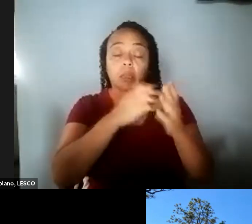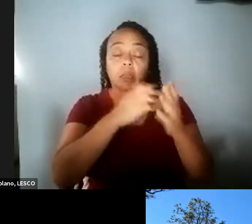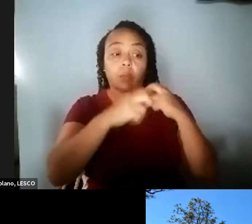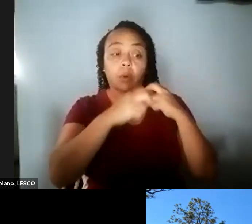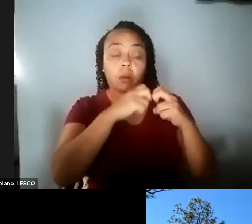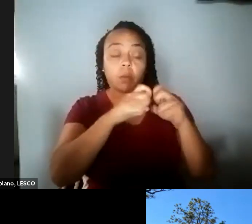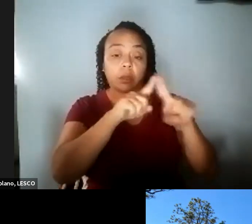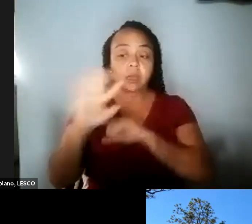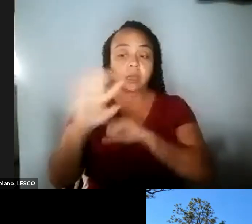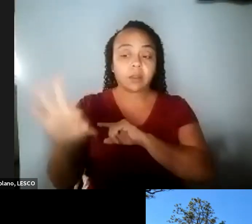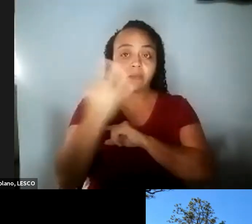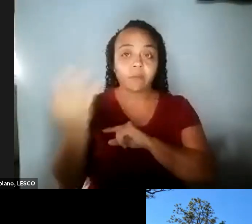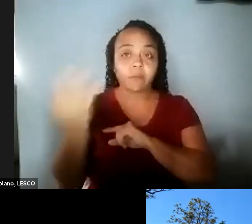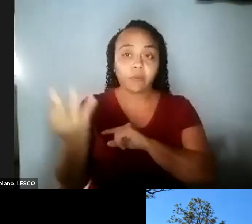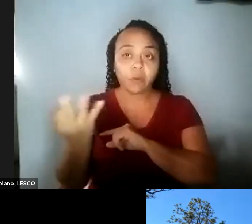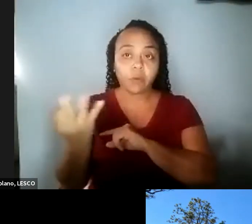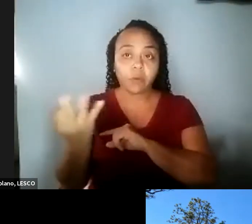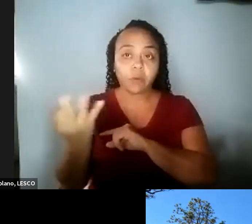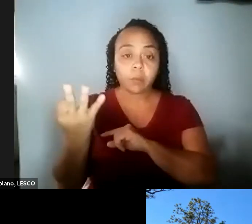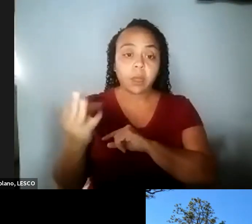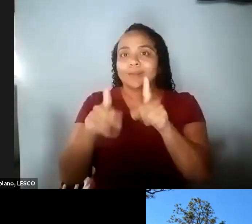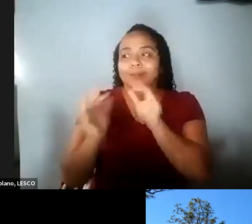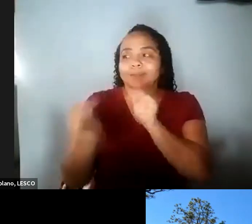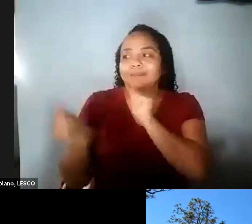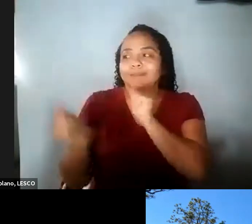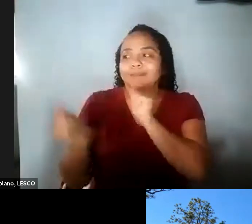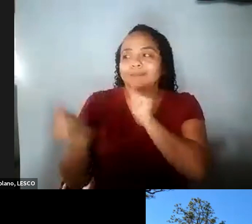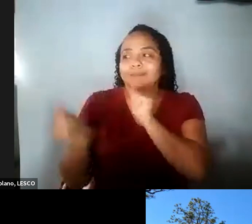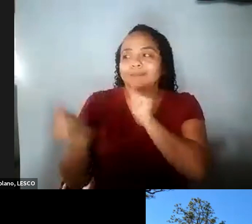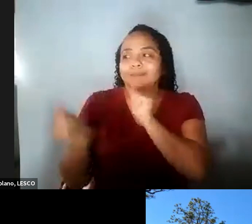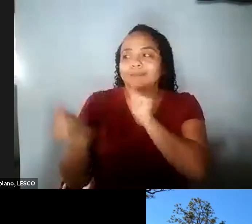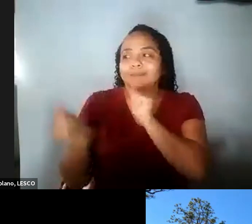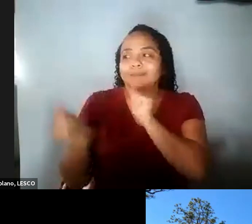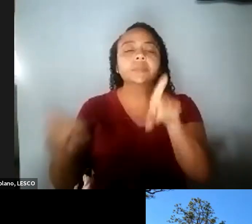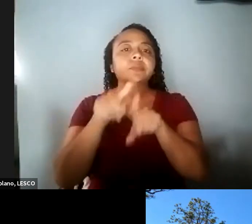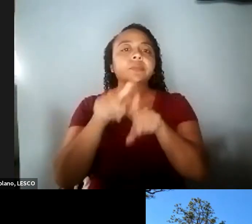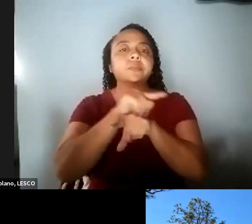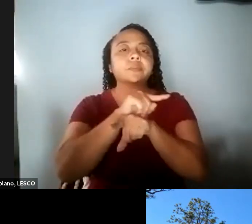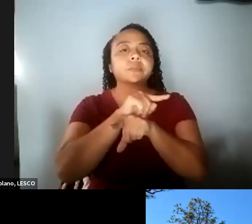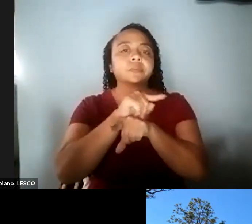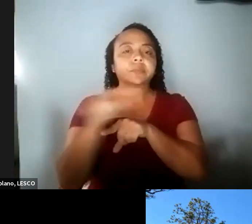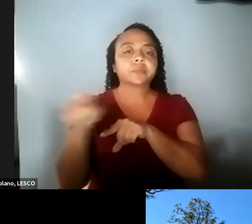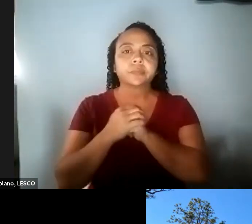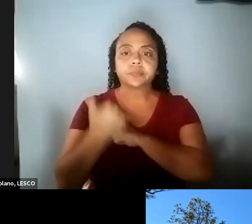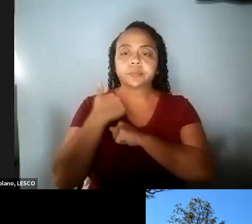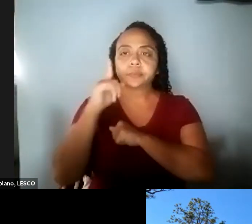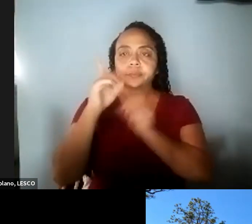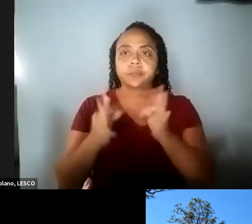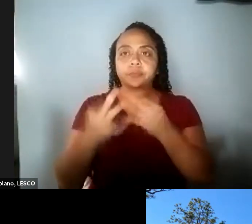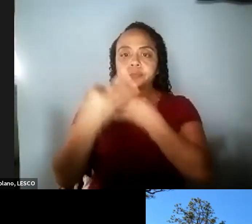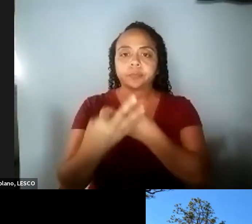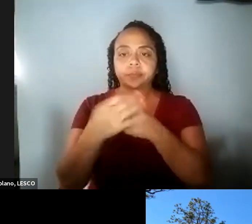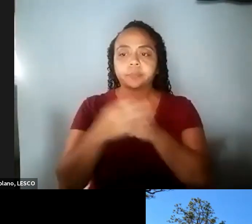la ley en el workshop en anchorage en alaska en la introducción es mi club el